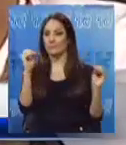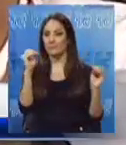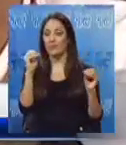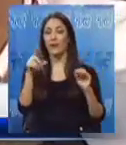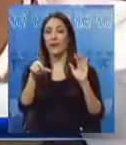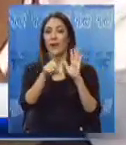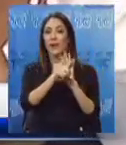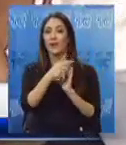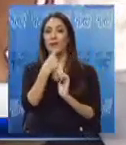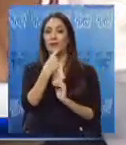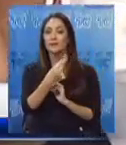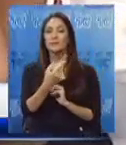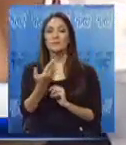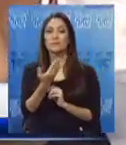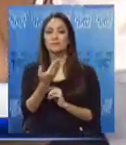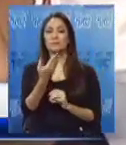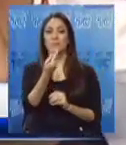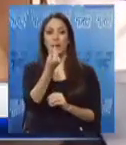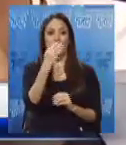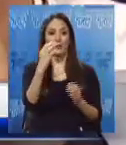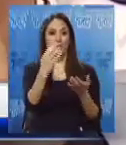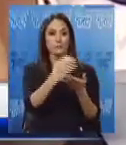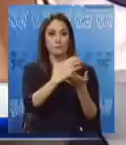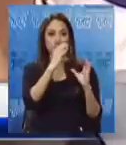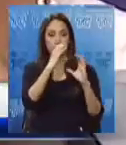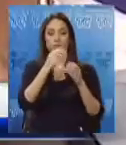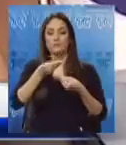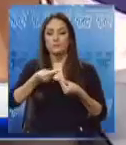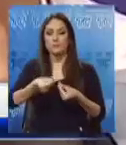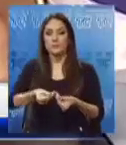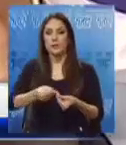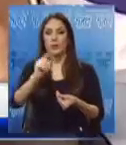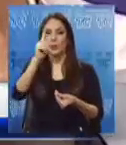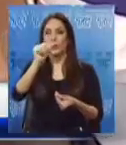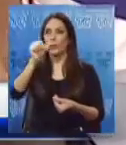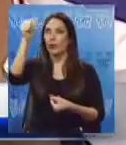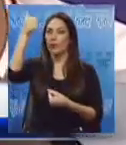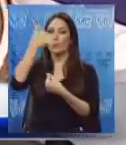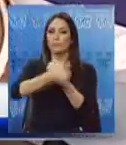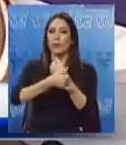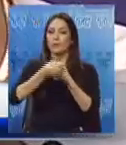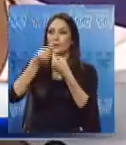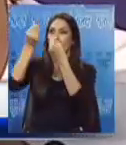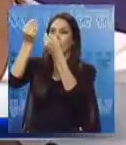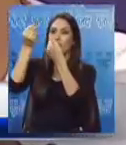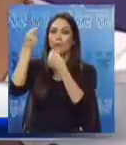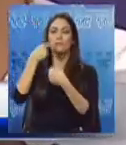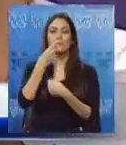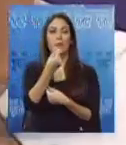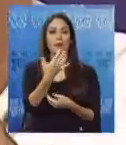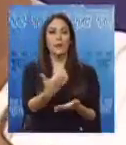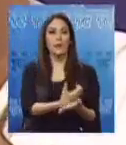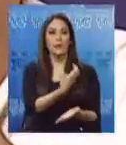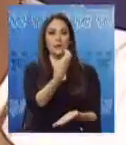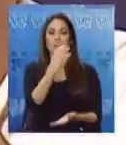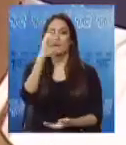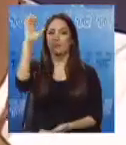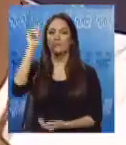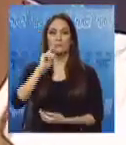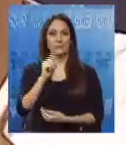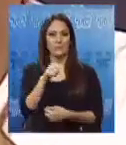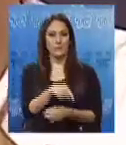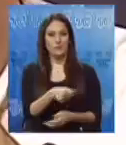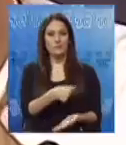ordena que los excedentes deben ser invertidos en la misma universidad, no sacados del país para especular en paraísos fiscales. Y sobre